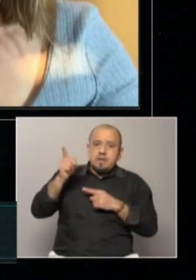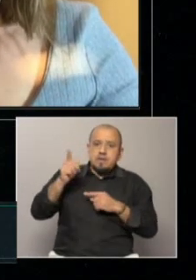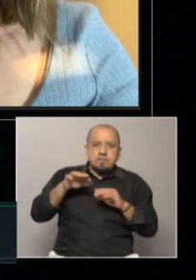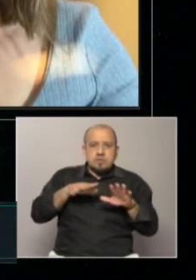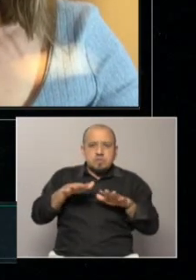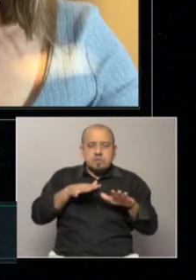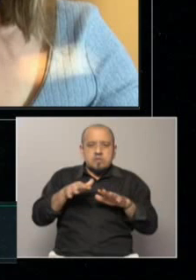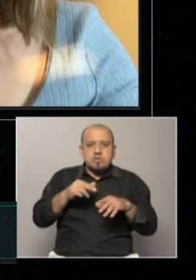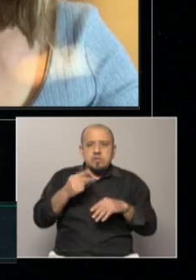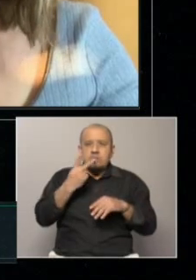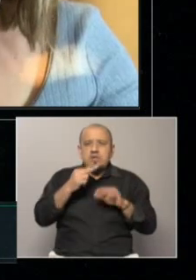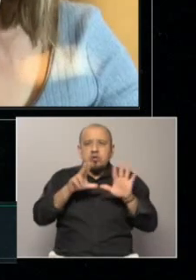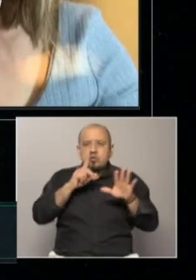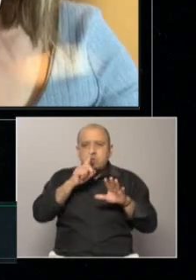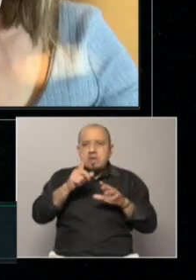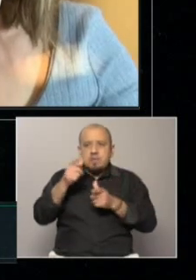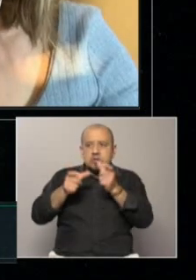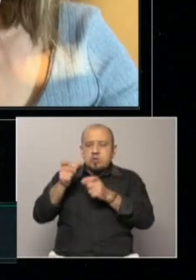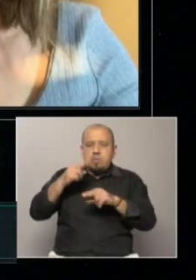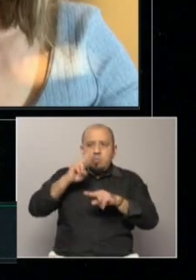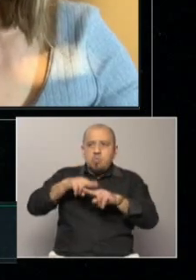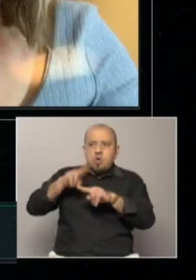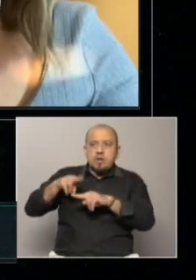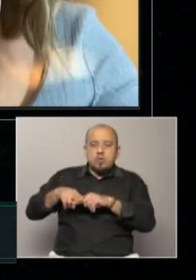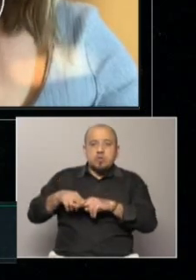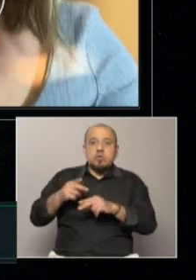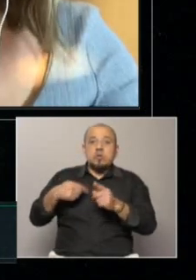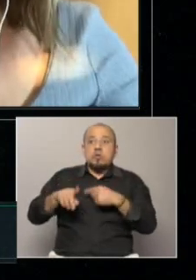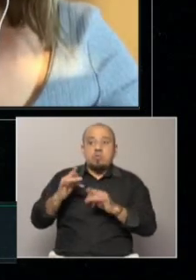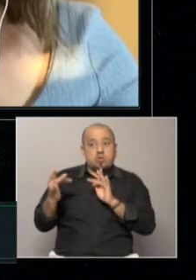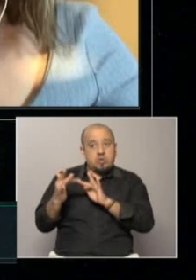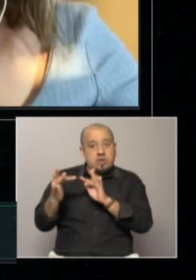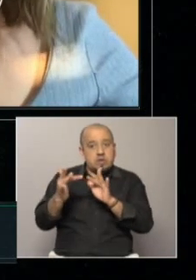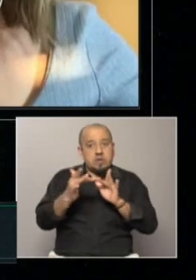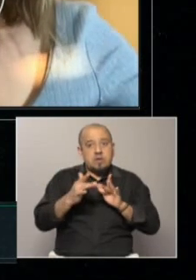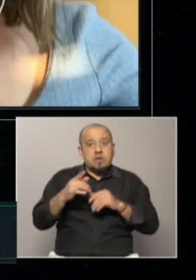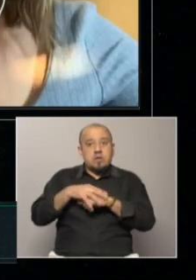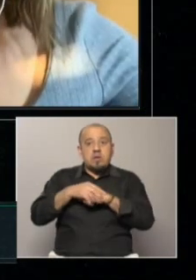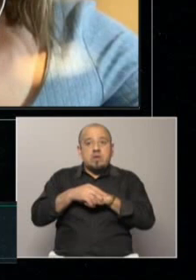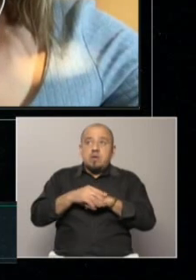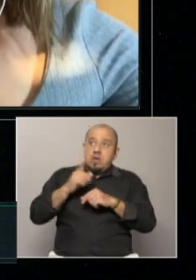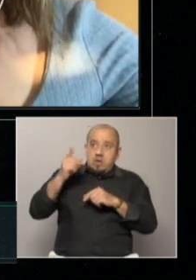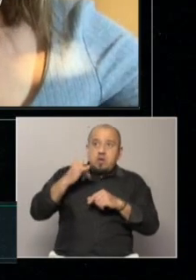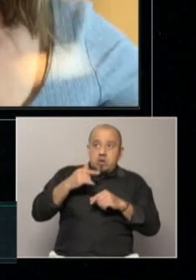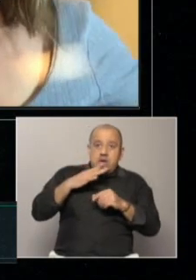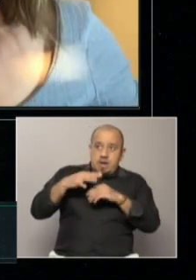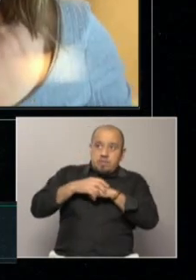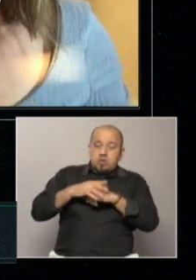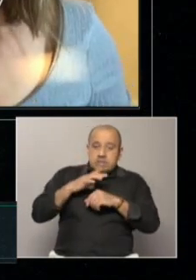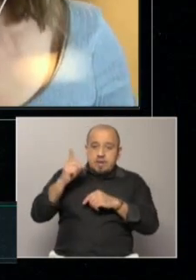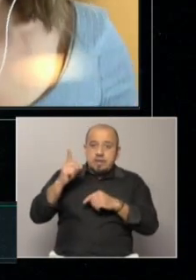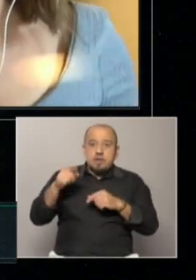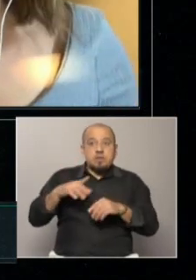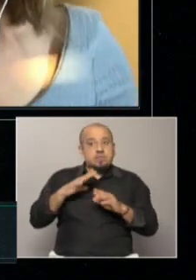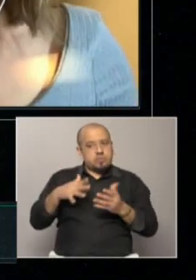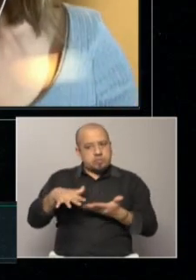tiene 28.000 fallecidos a causa del COVID-19 y por contacto con amigos que viven allá, realmente